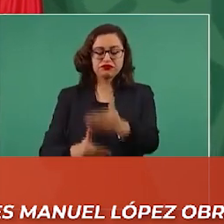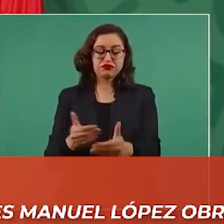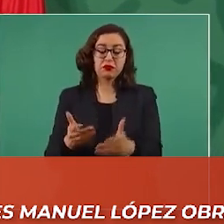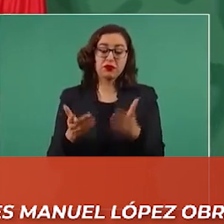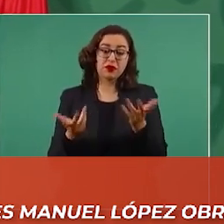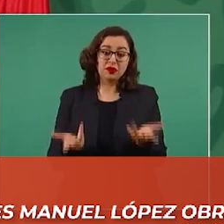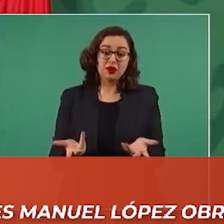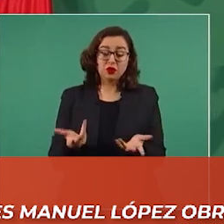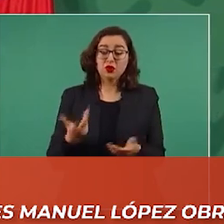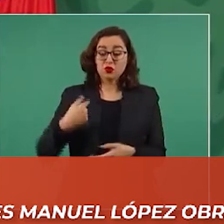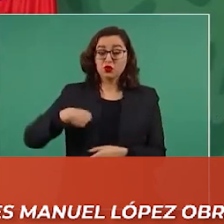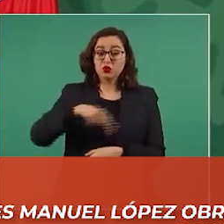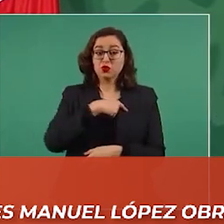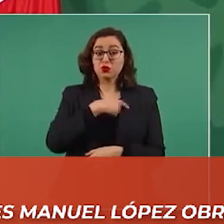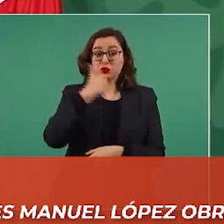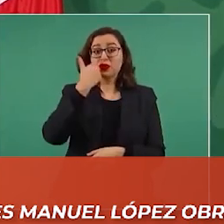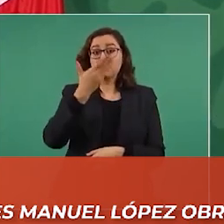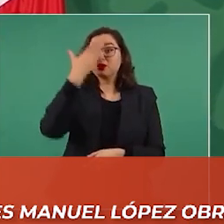Queremos saber sobre